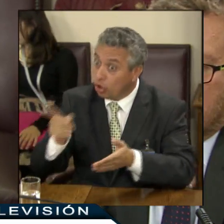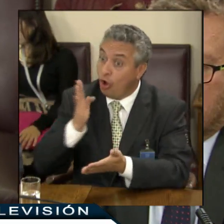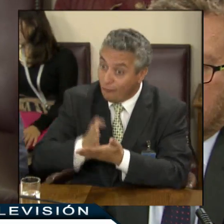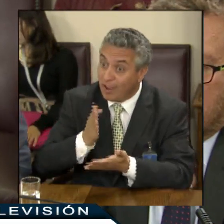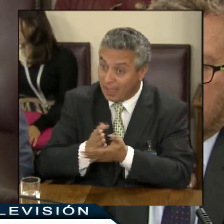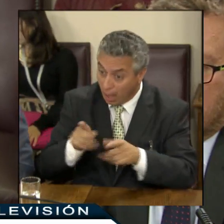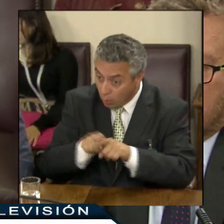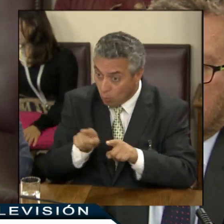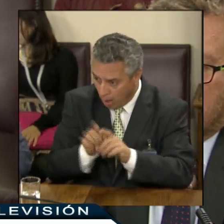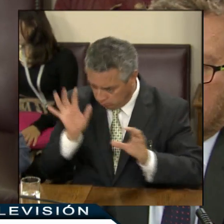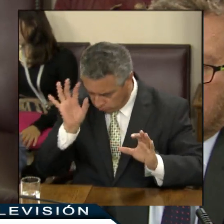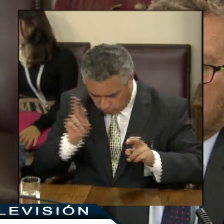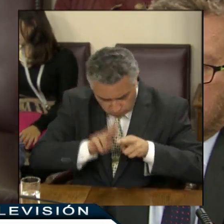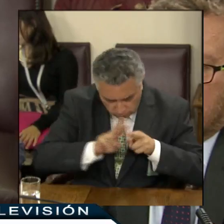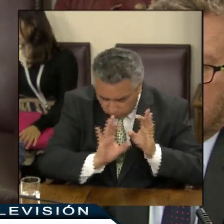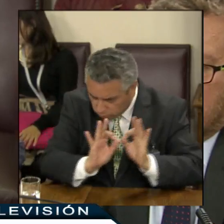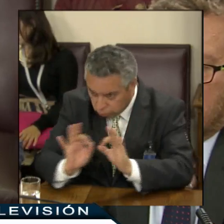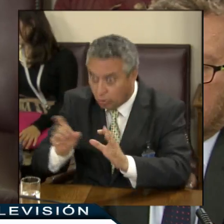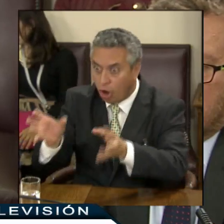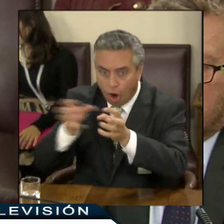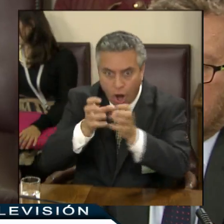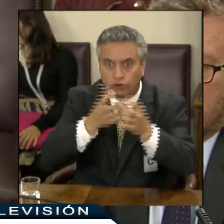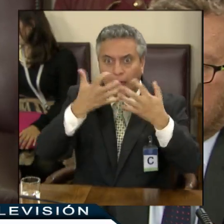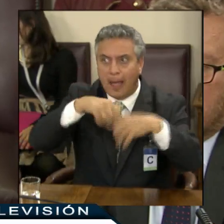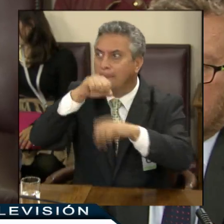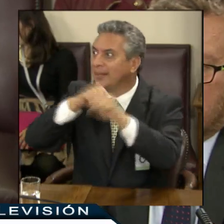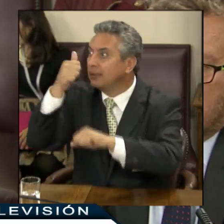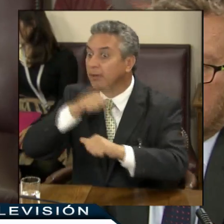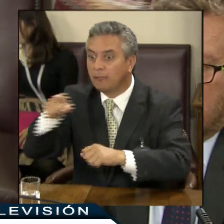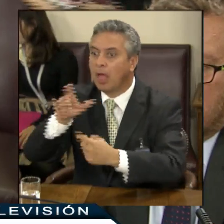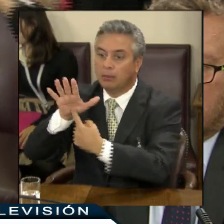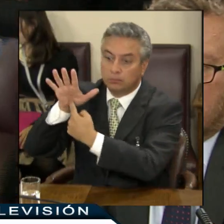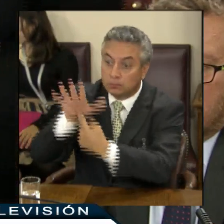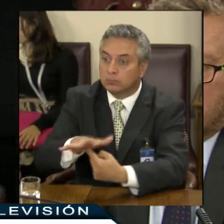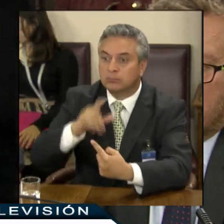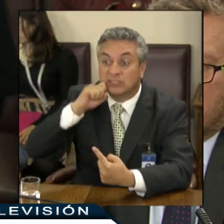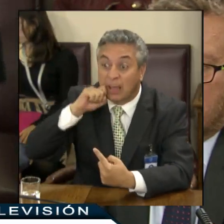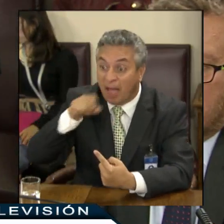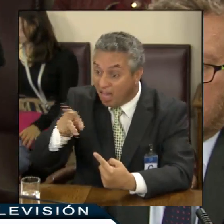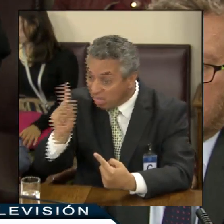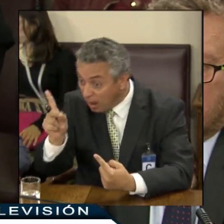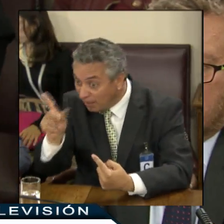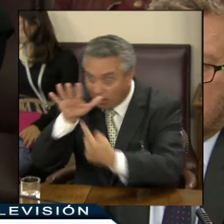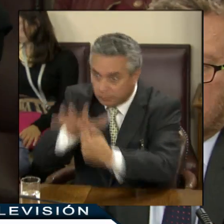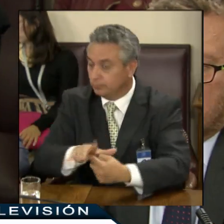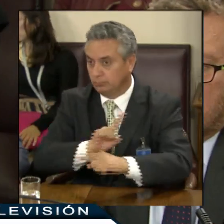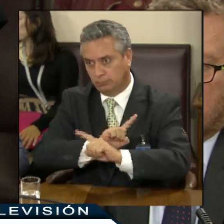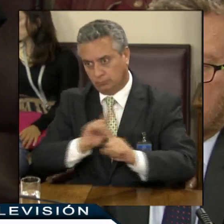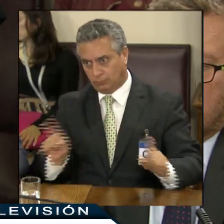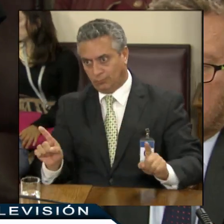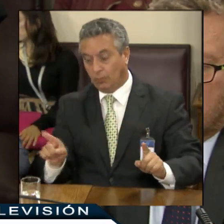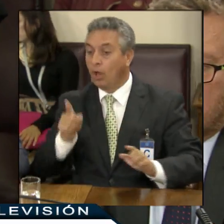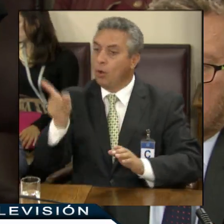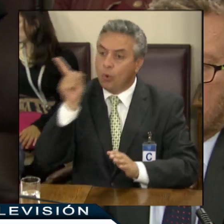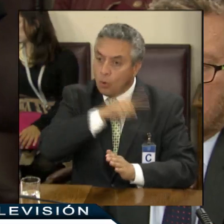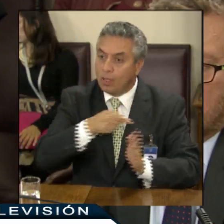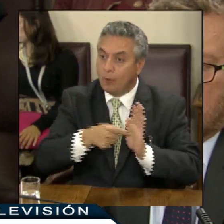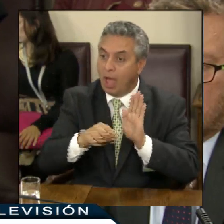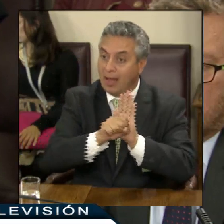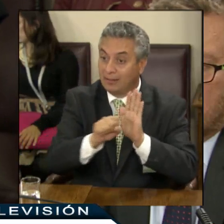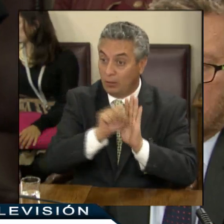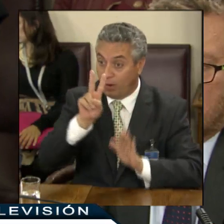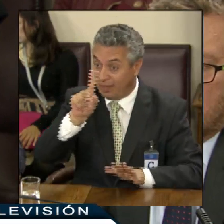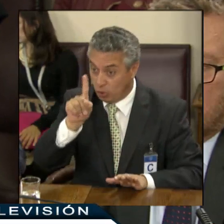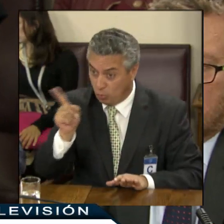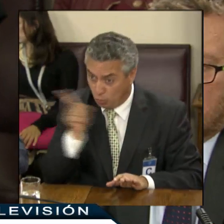tomar medidas para que ninguna persona organización o empresa privada discrimine por motivos de discapacidad Por último el artículo 21 Establece